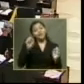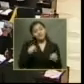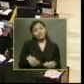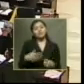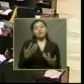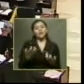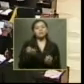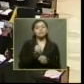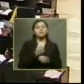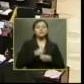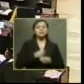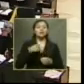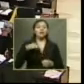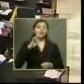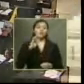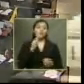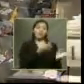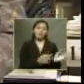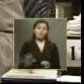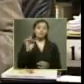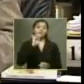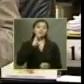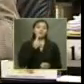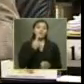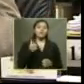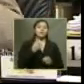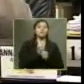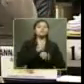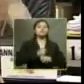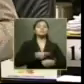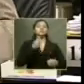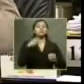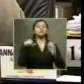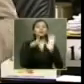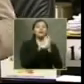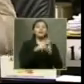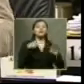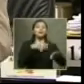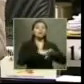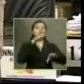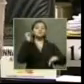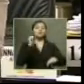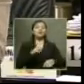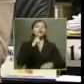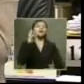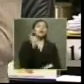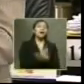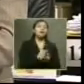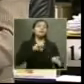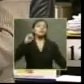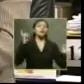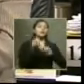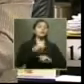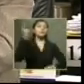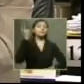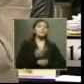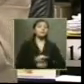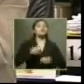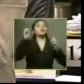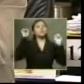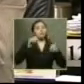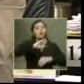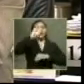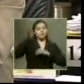actuar en forma seria, si establecemos una ley que establezca las causales reales para la revocatoria del mandato, debería de